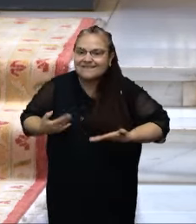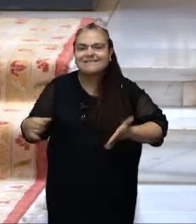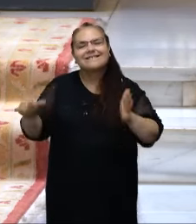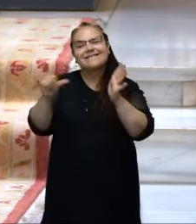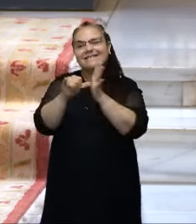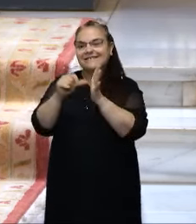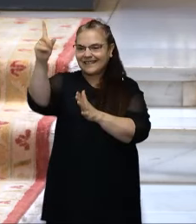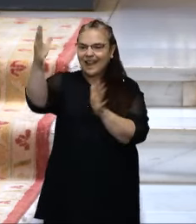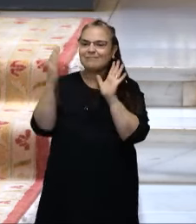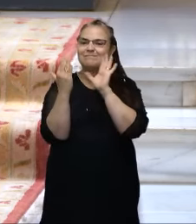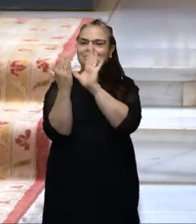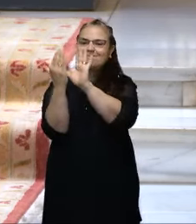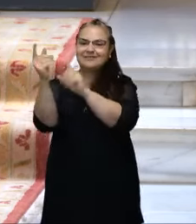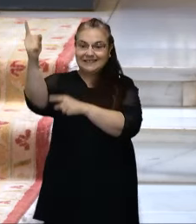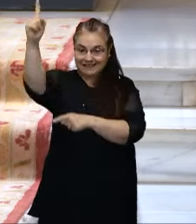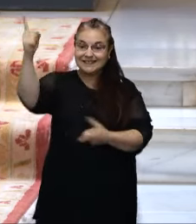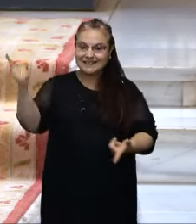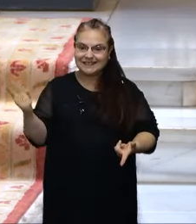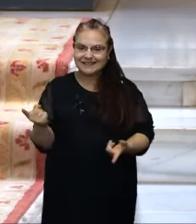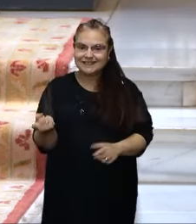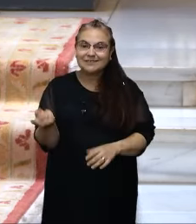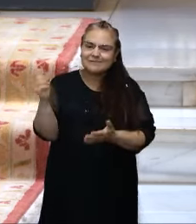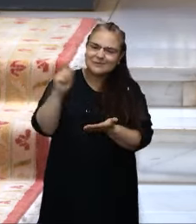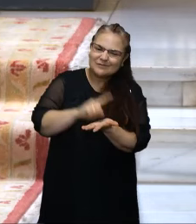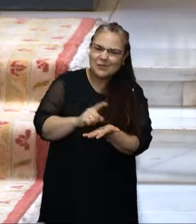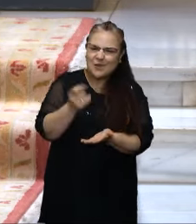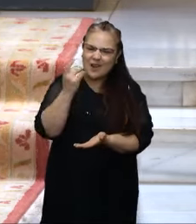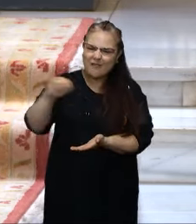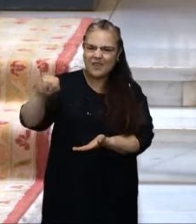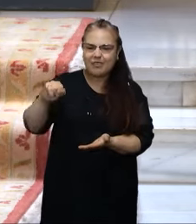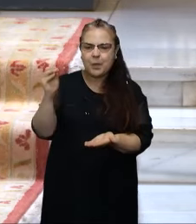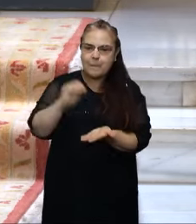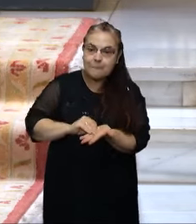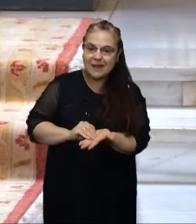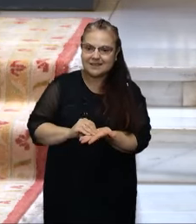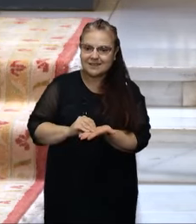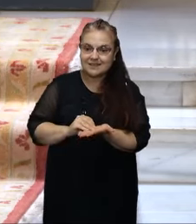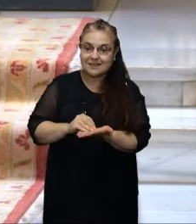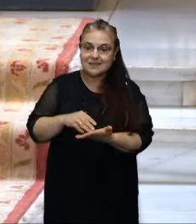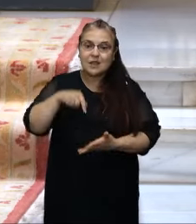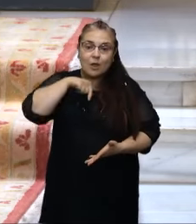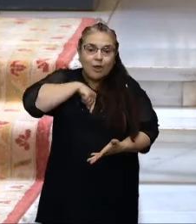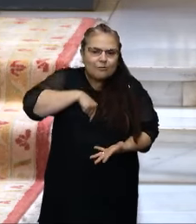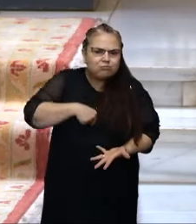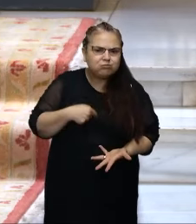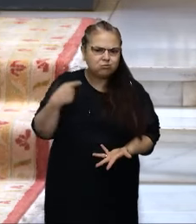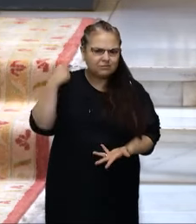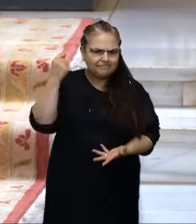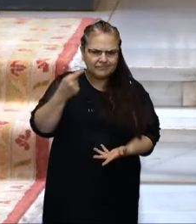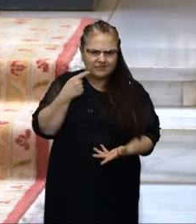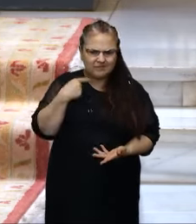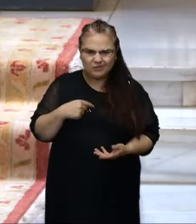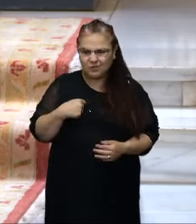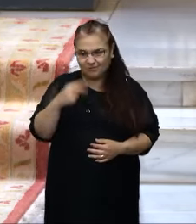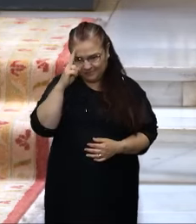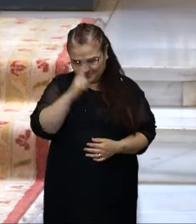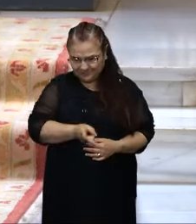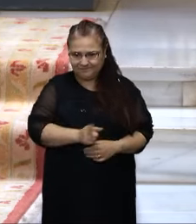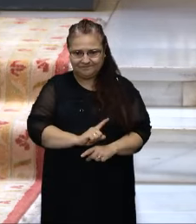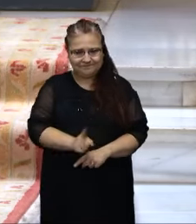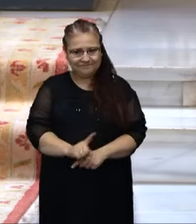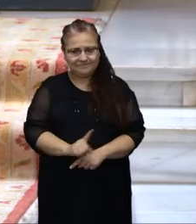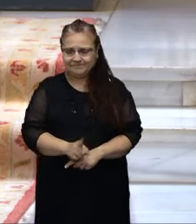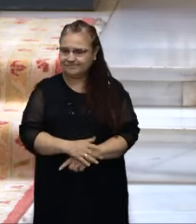Él. Y una vez más, la voz de nuestra conciencia nos dice que no somos dignos,